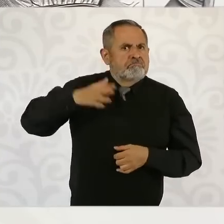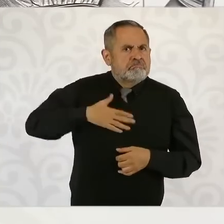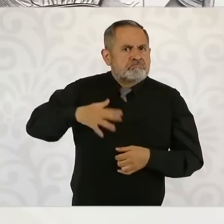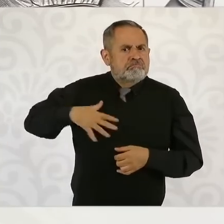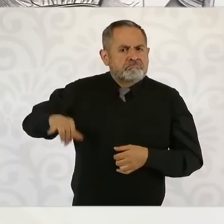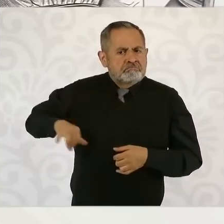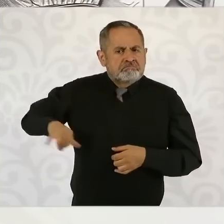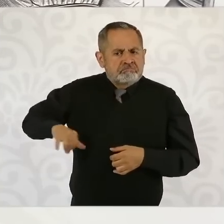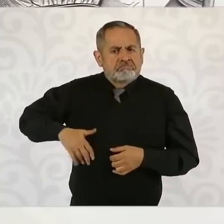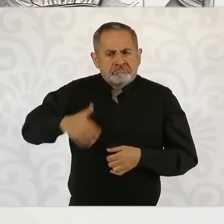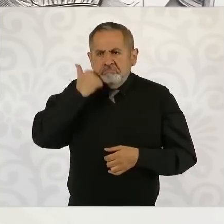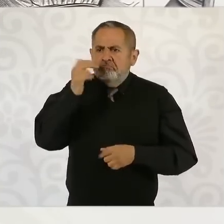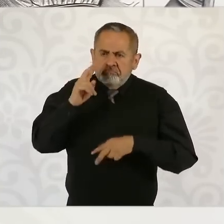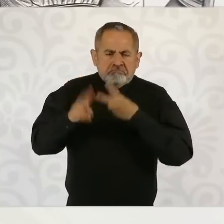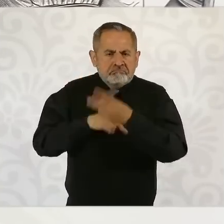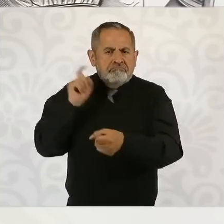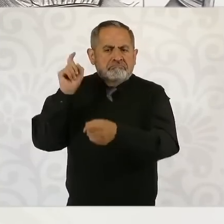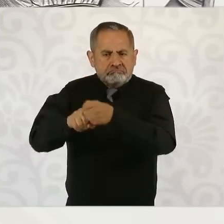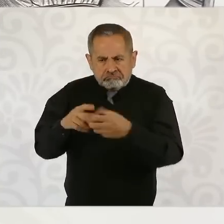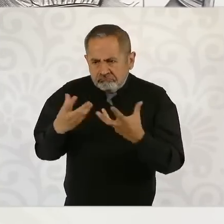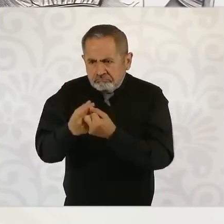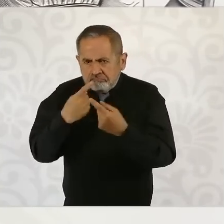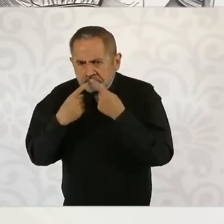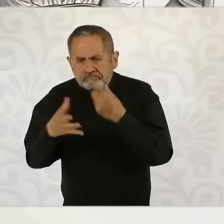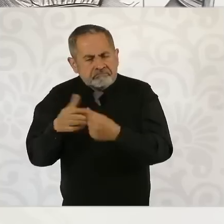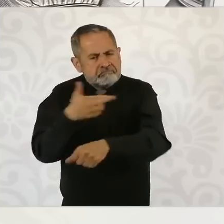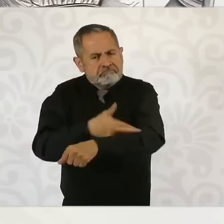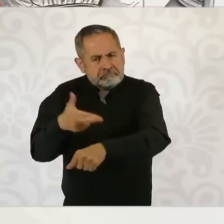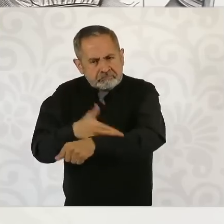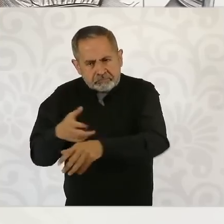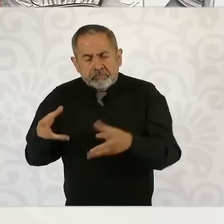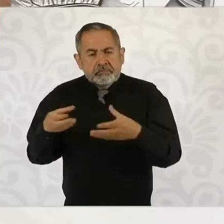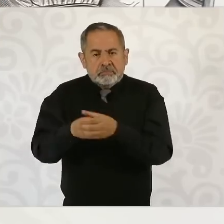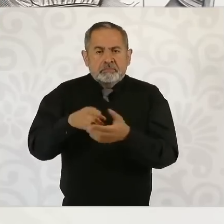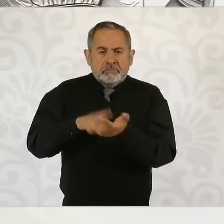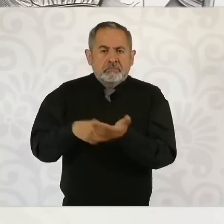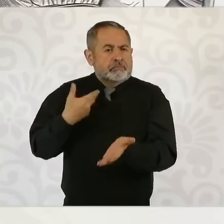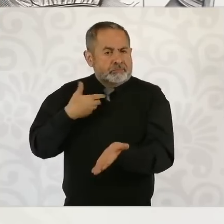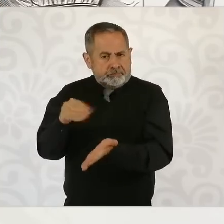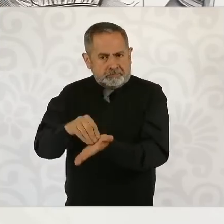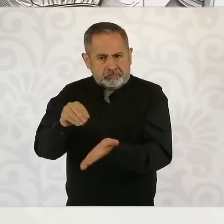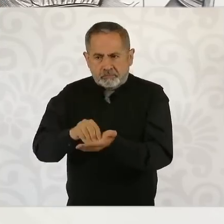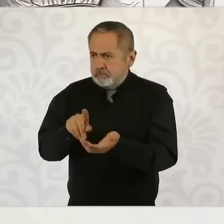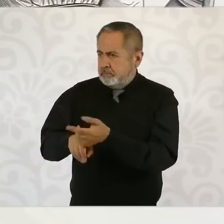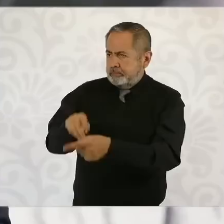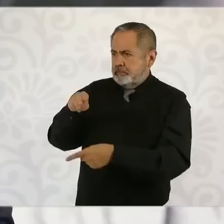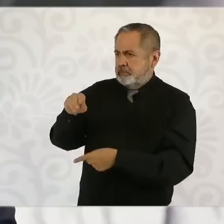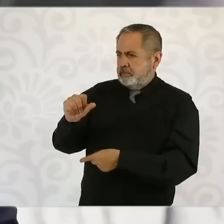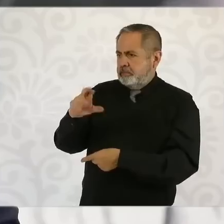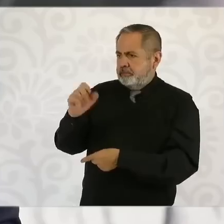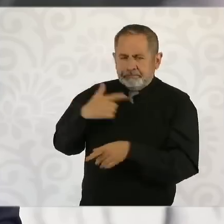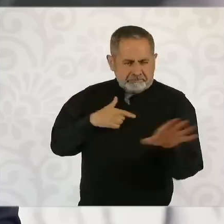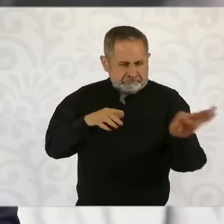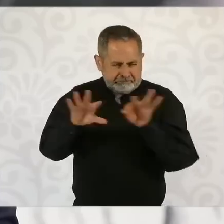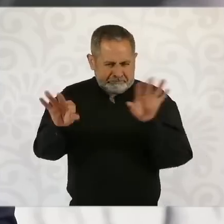participar. Continúa el incremento de los registros. Se está haciendo ahorita ya a cargo de Marcela Figueroa la